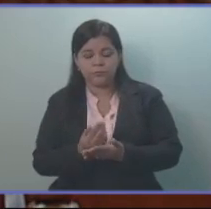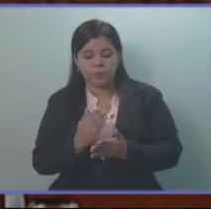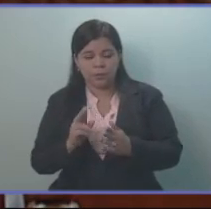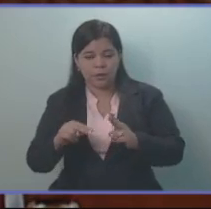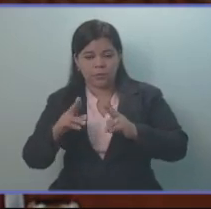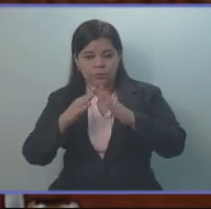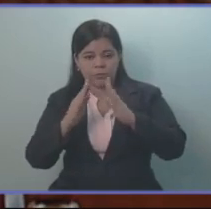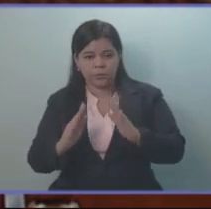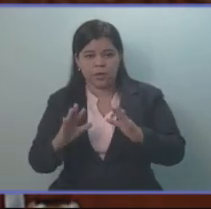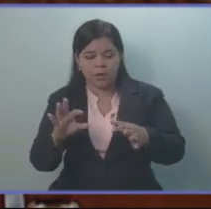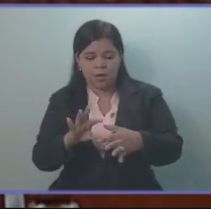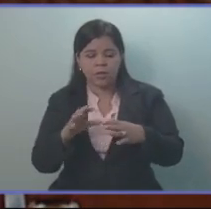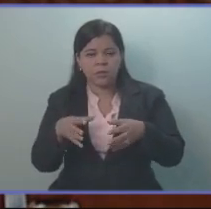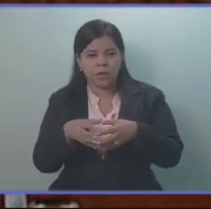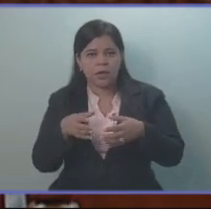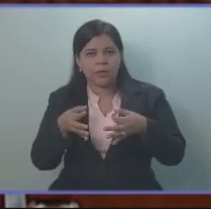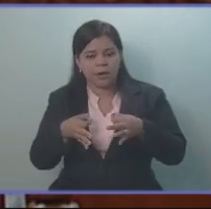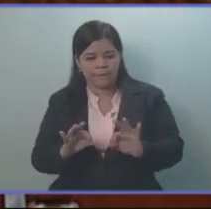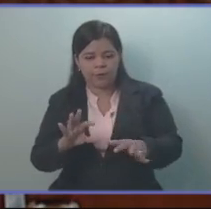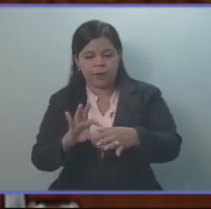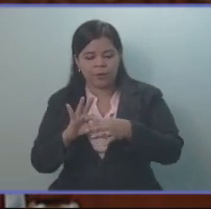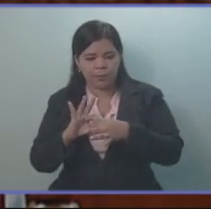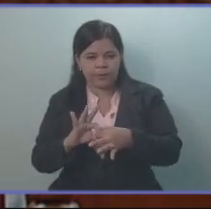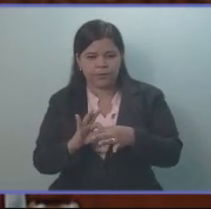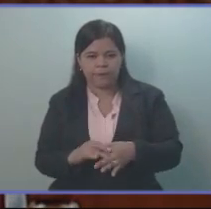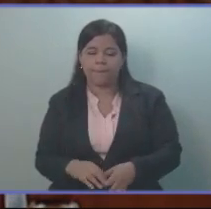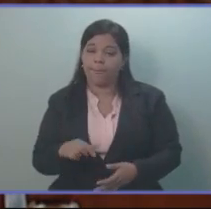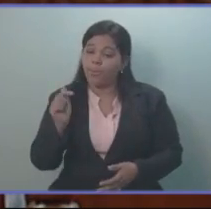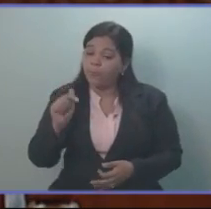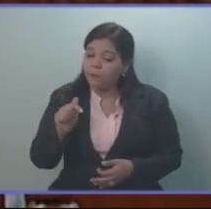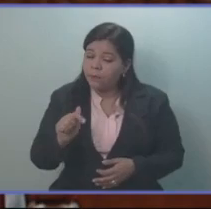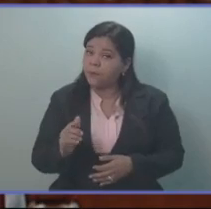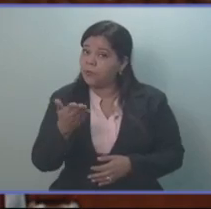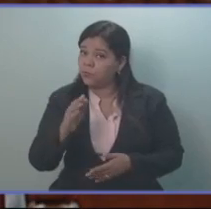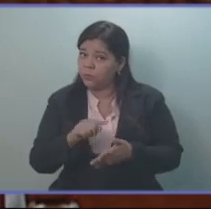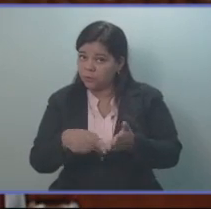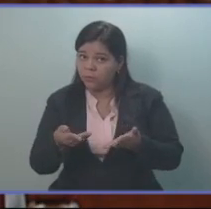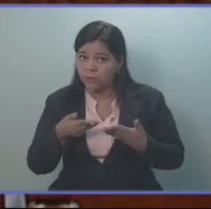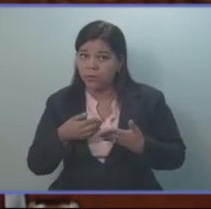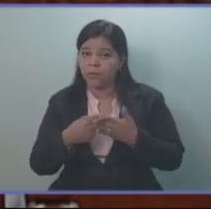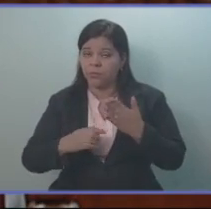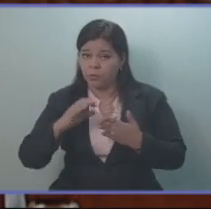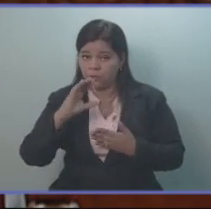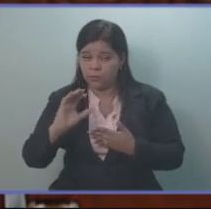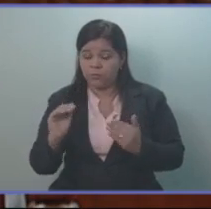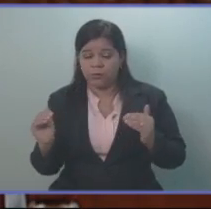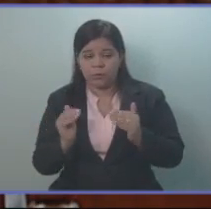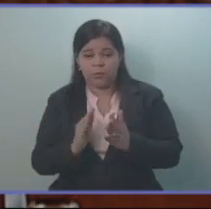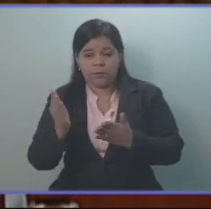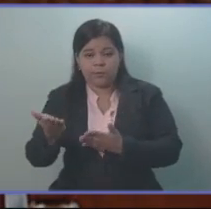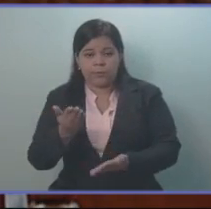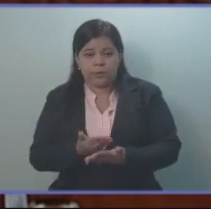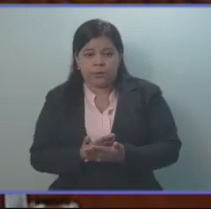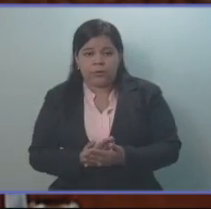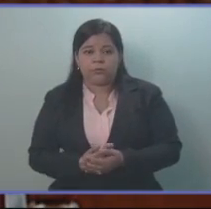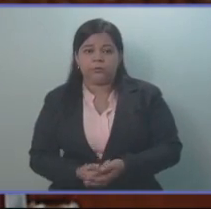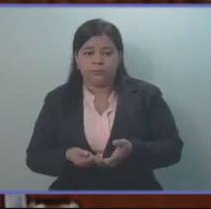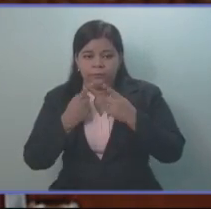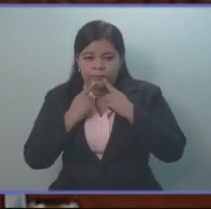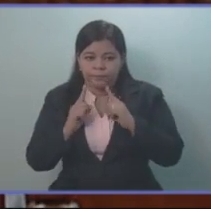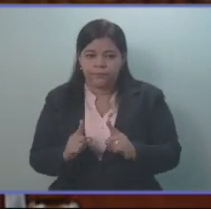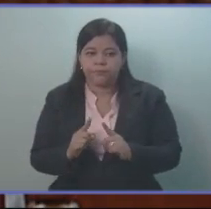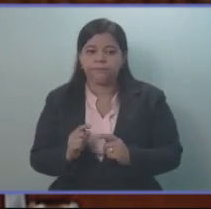el movimiento cooperativo. Por tanto, en uso de sus facultades constitucionales e iniciativa, decreta